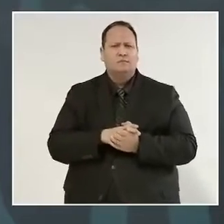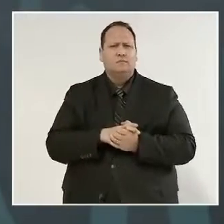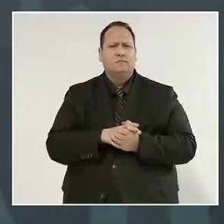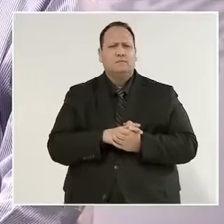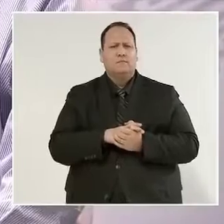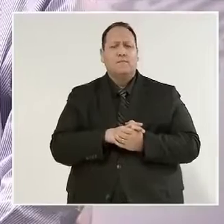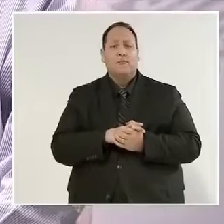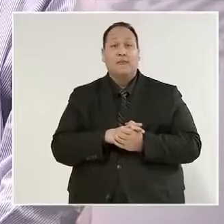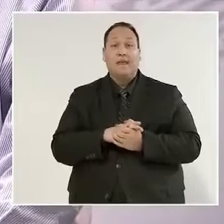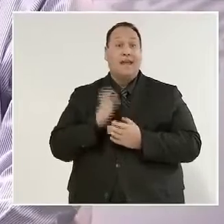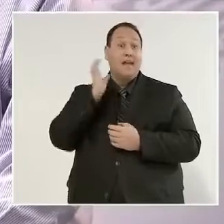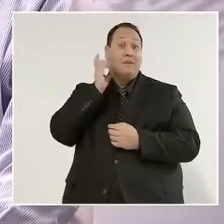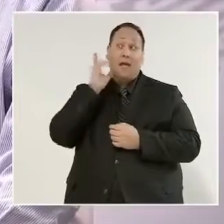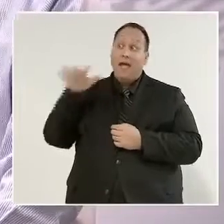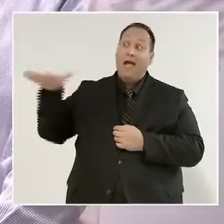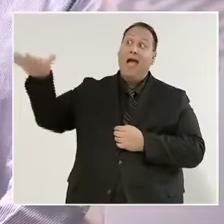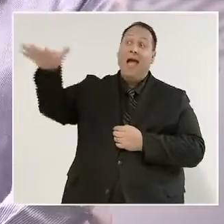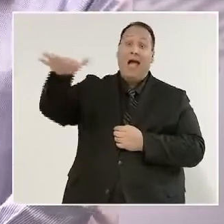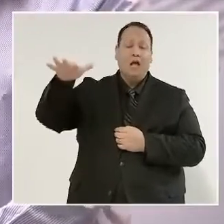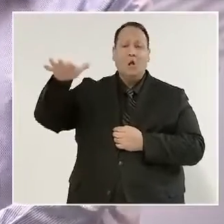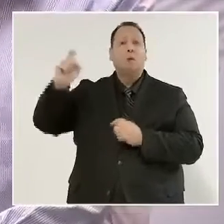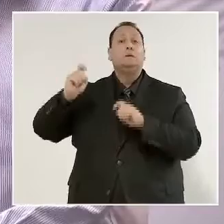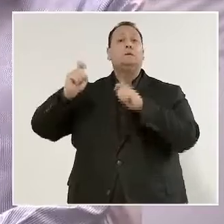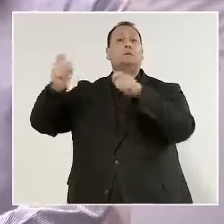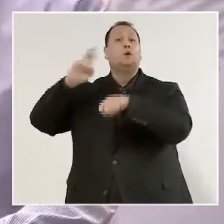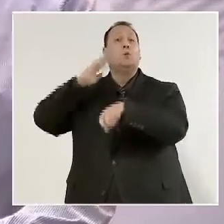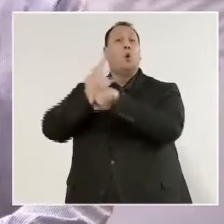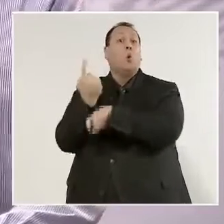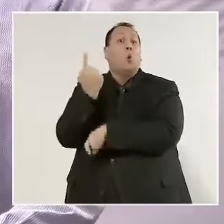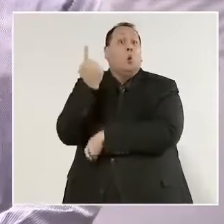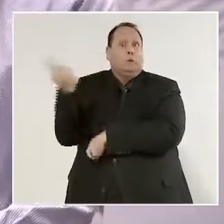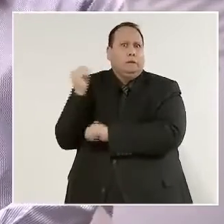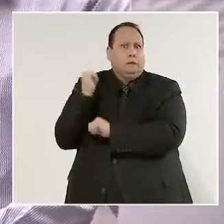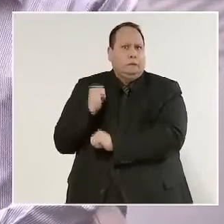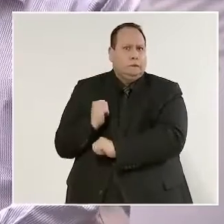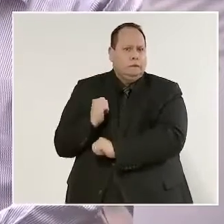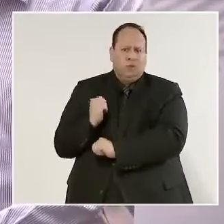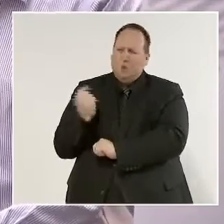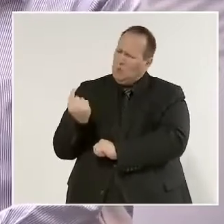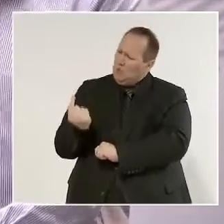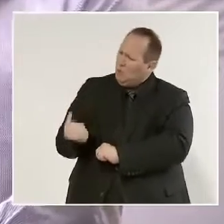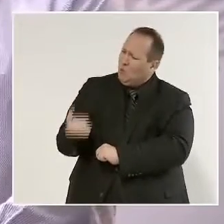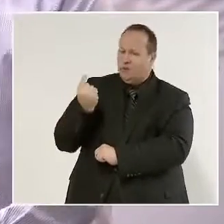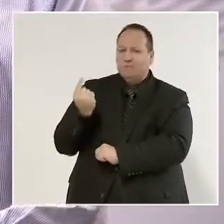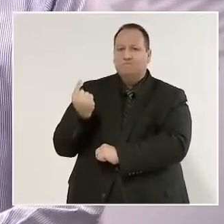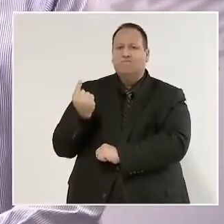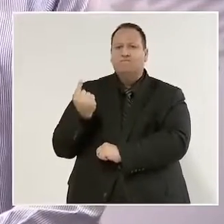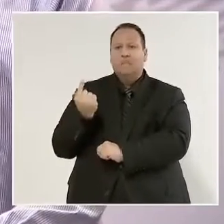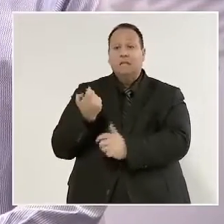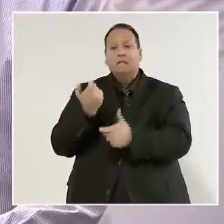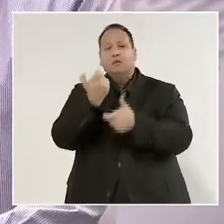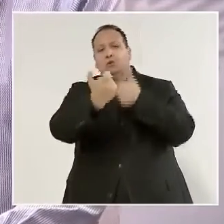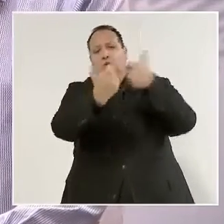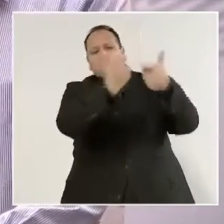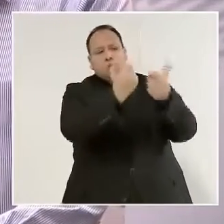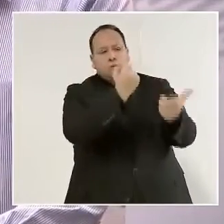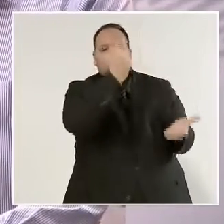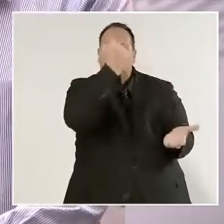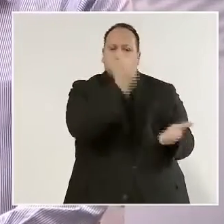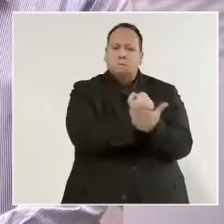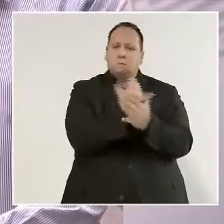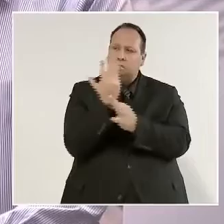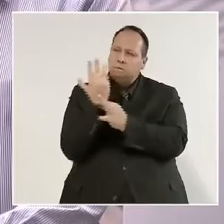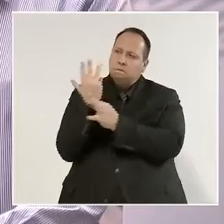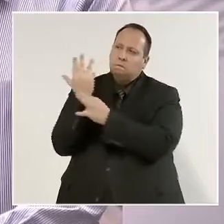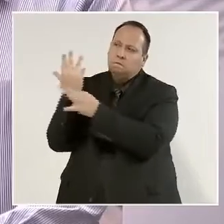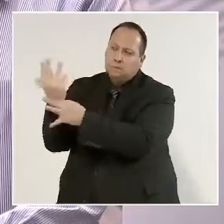Porque la Cámara de Diputados tiene como facultad exclusiva la aprobación del presupuesto.